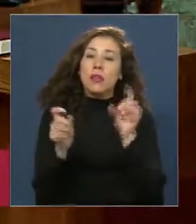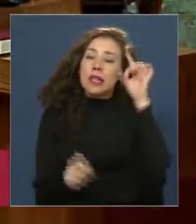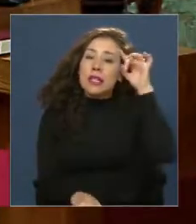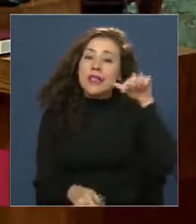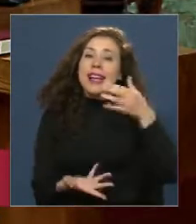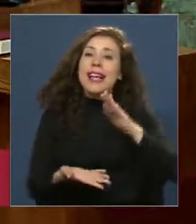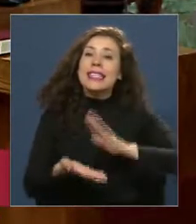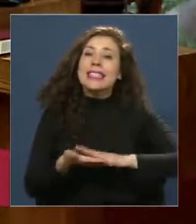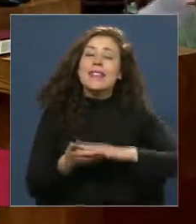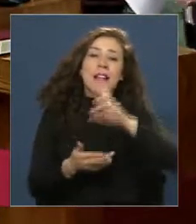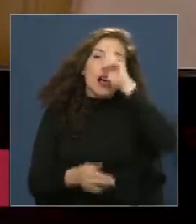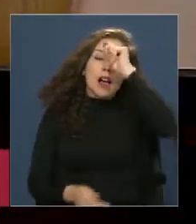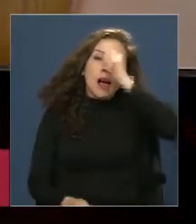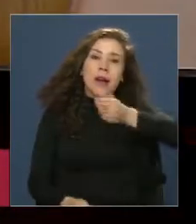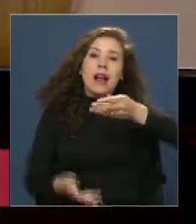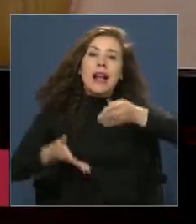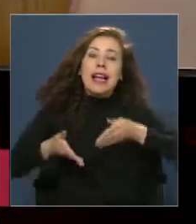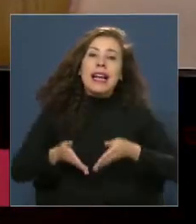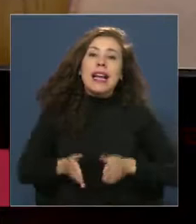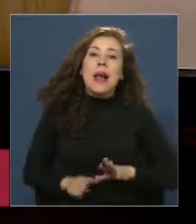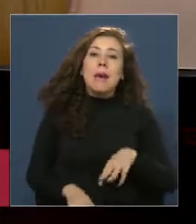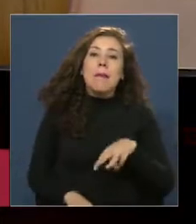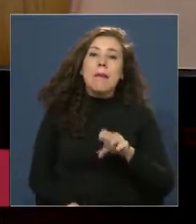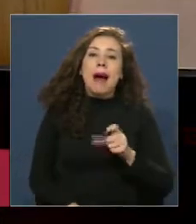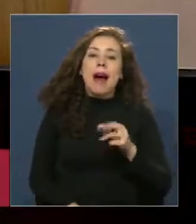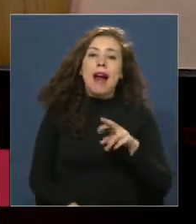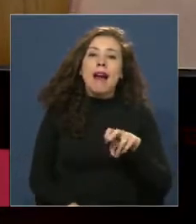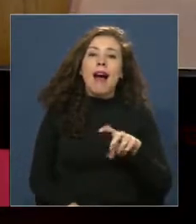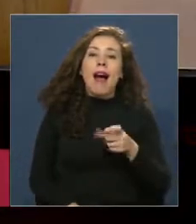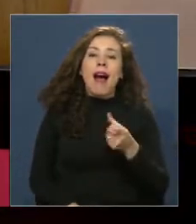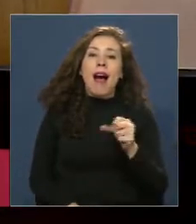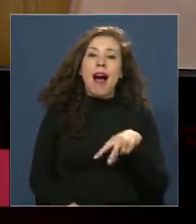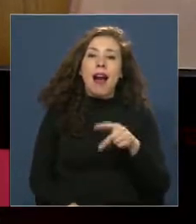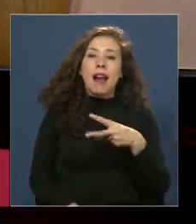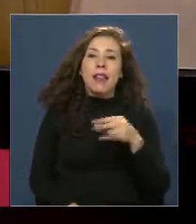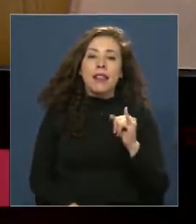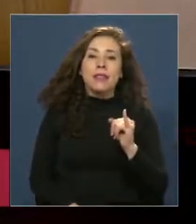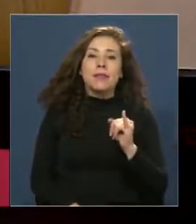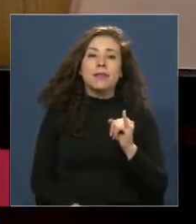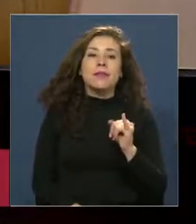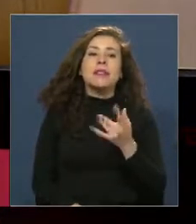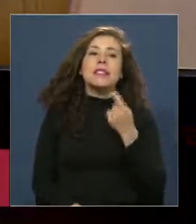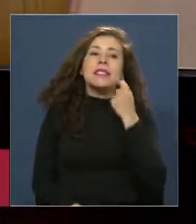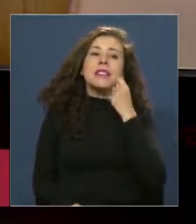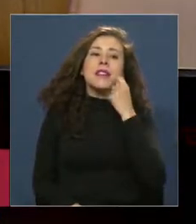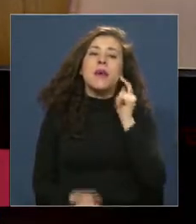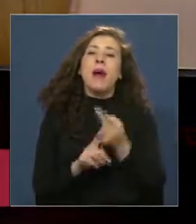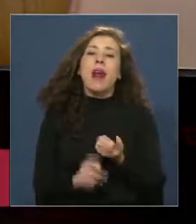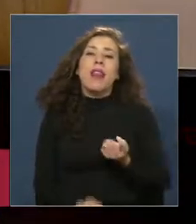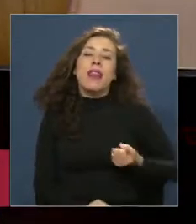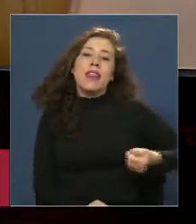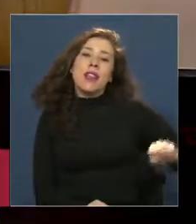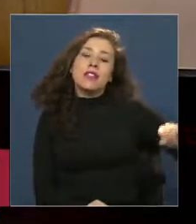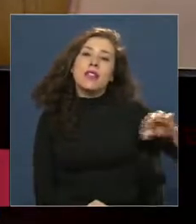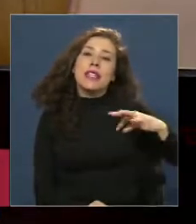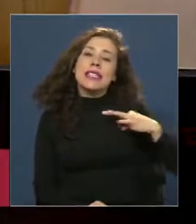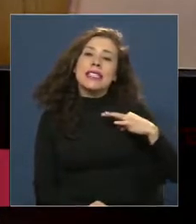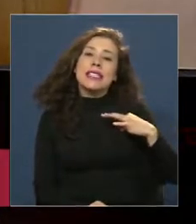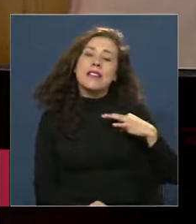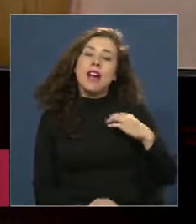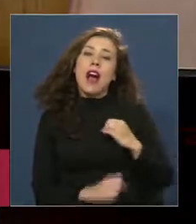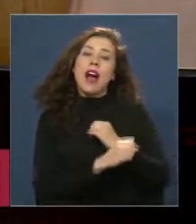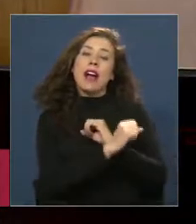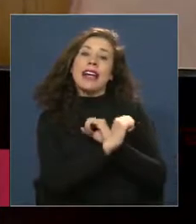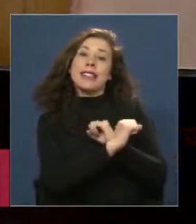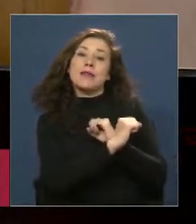acá se celebra en homenaje al natalicio mahatma gandhi hablar de gandhi es hablar de la desobediencia civil y de la resistencia